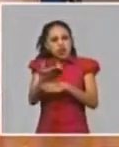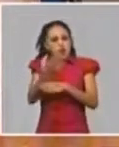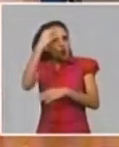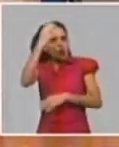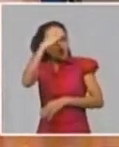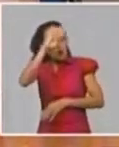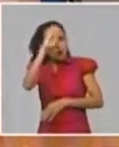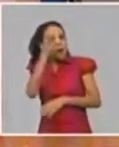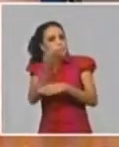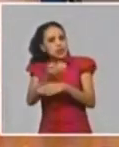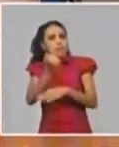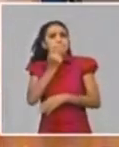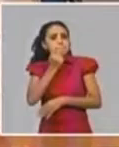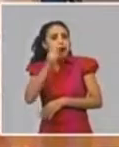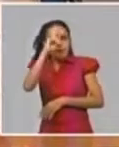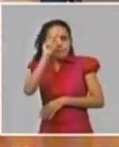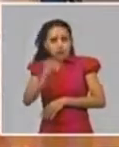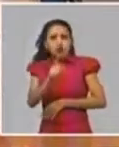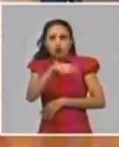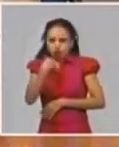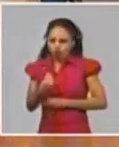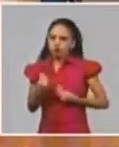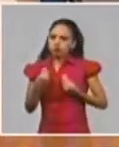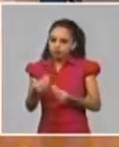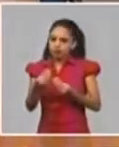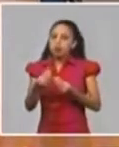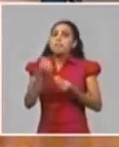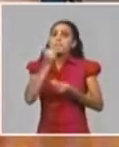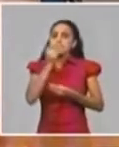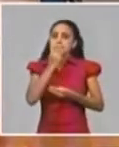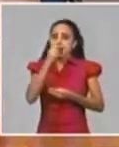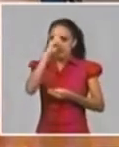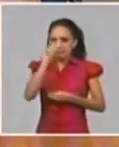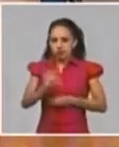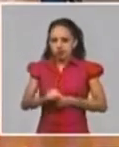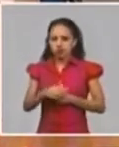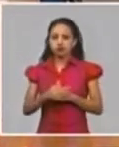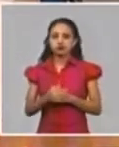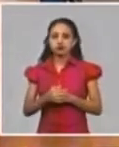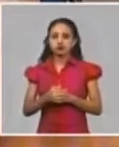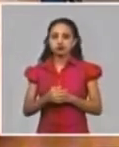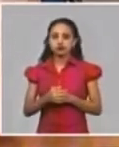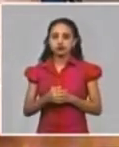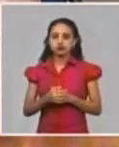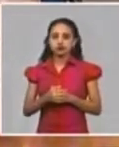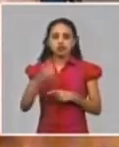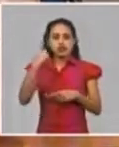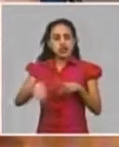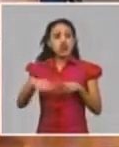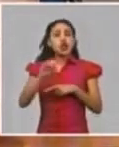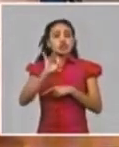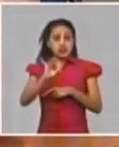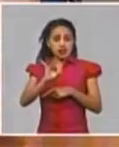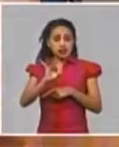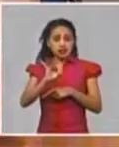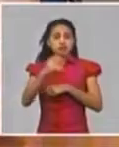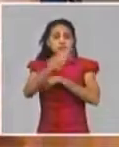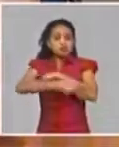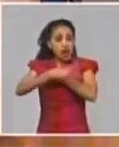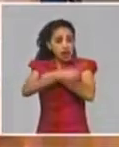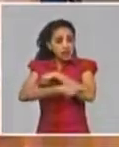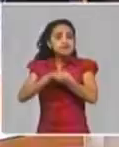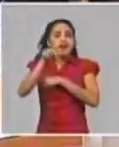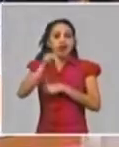reforzar. Y bueno, se reforzaron esas brigadas médicas. Y siete otras brigadas médicas recibieron por primera vez colaboración médica. De